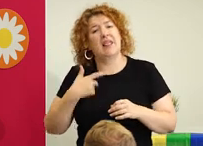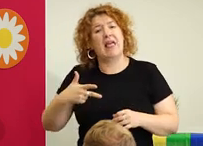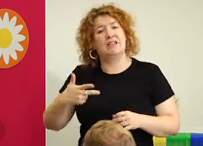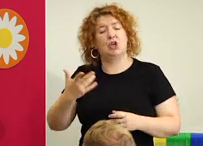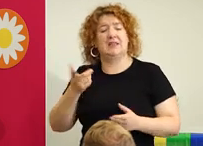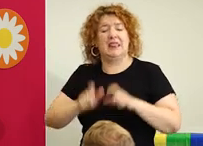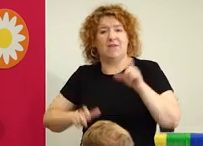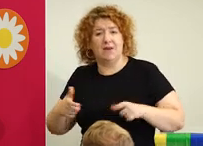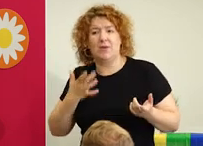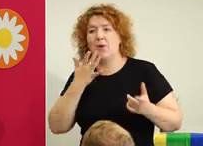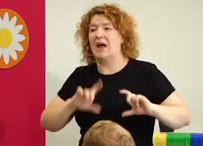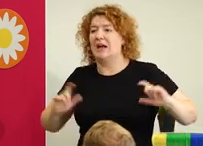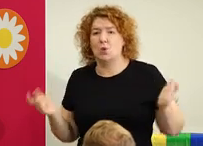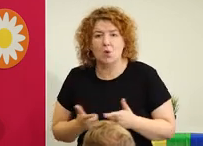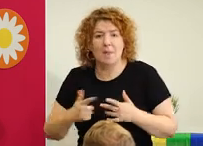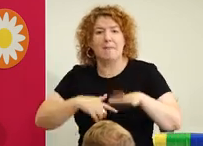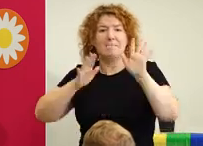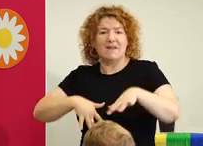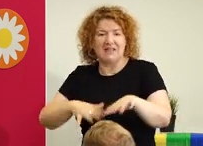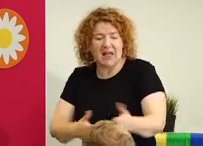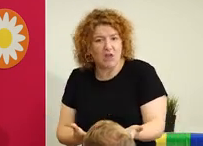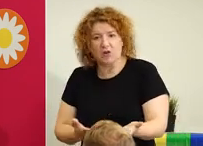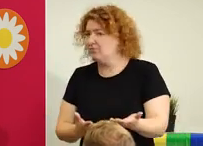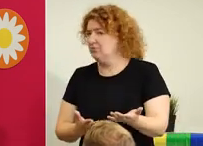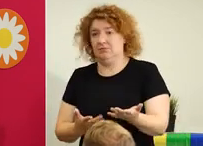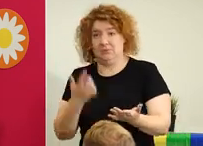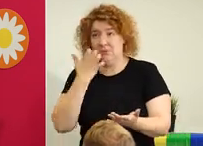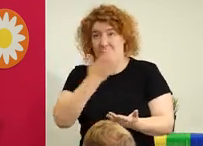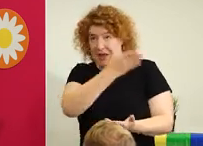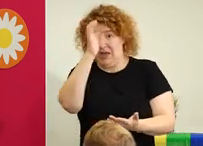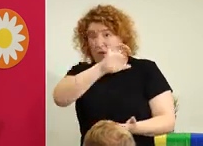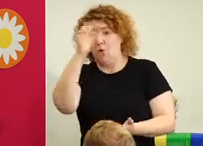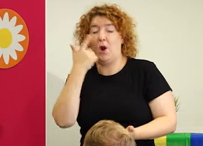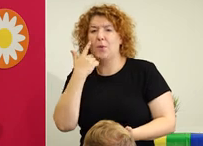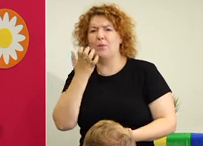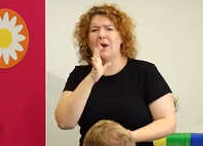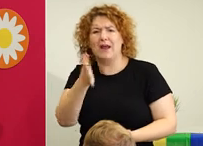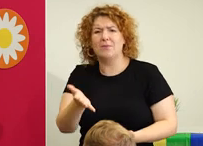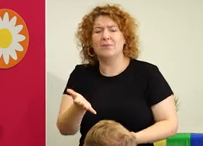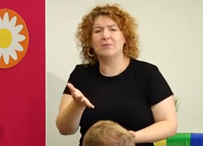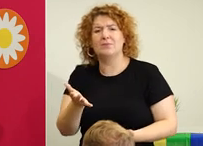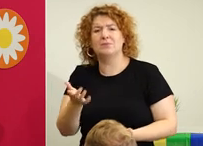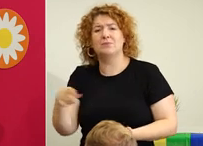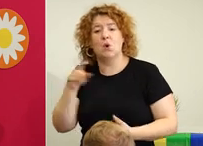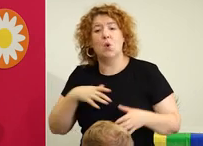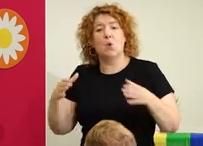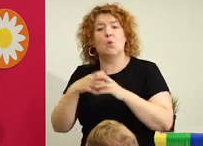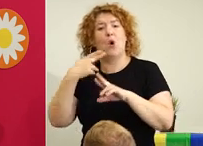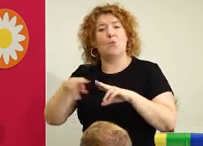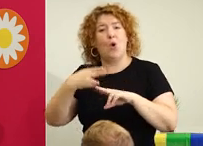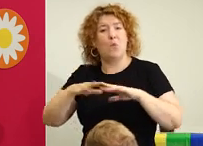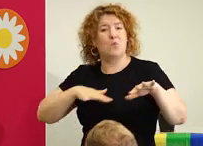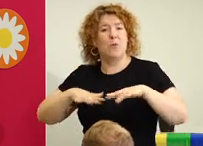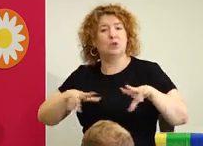civiles y políticos, del derecho de reunión, del derecho de manifestación, y ya lo estamos viendo en Europa, cómo se criminaliza a las formaciones políticas,